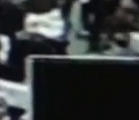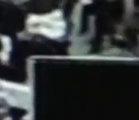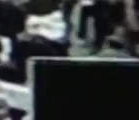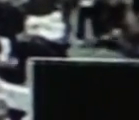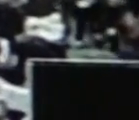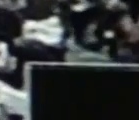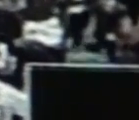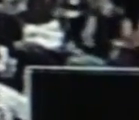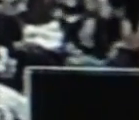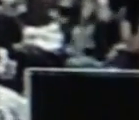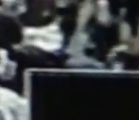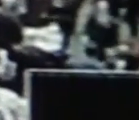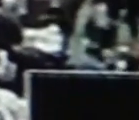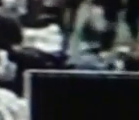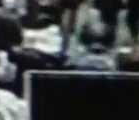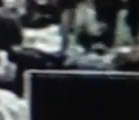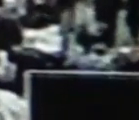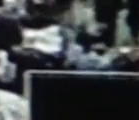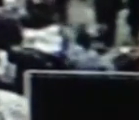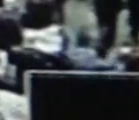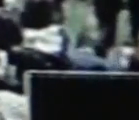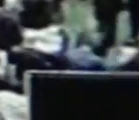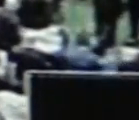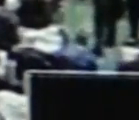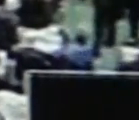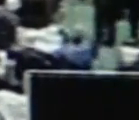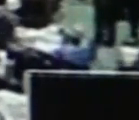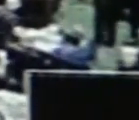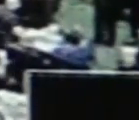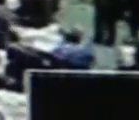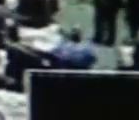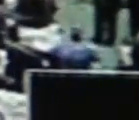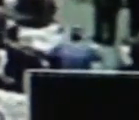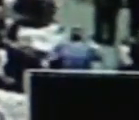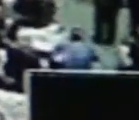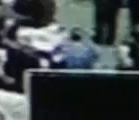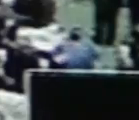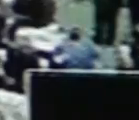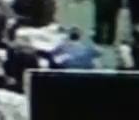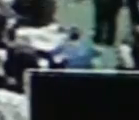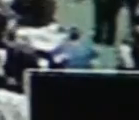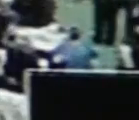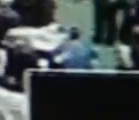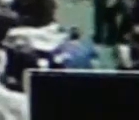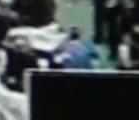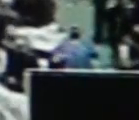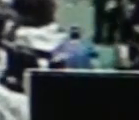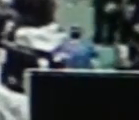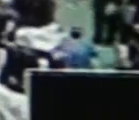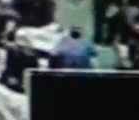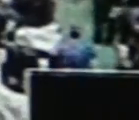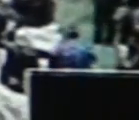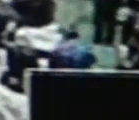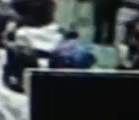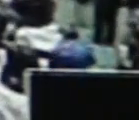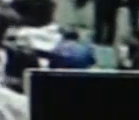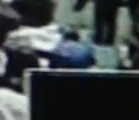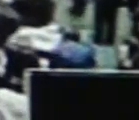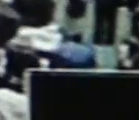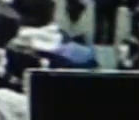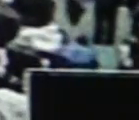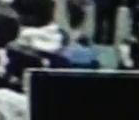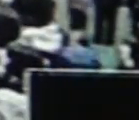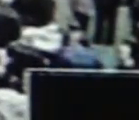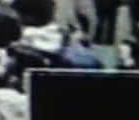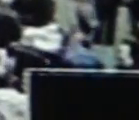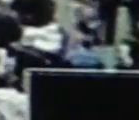verde en la parte superior luego de la reforma del 2010 que invertía los colores, y por eso al final del sexenio del